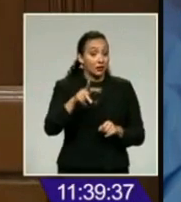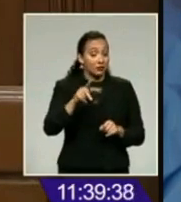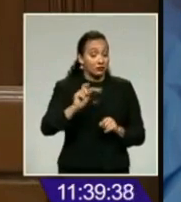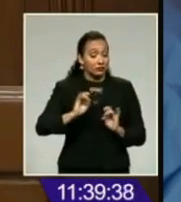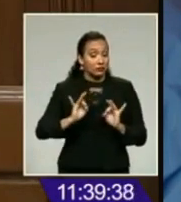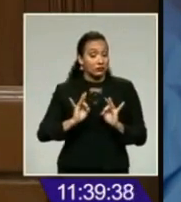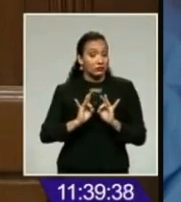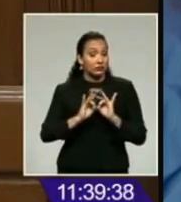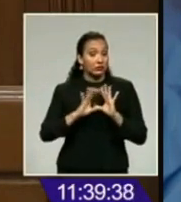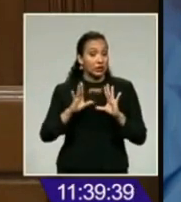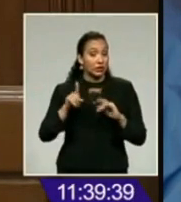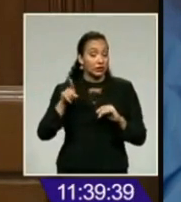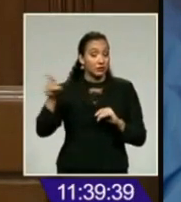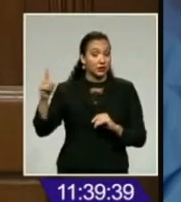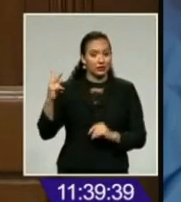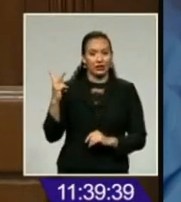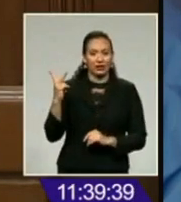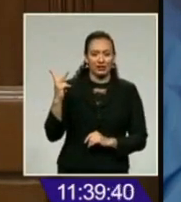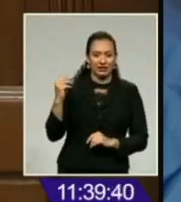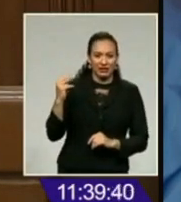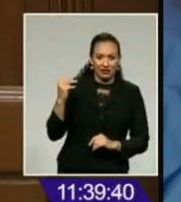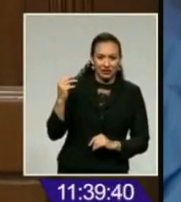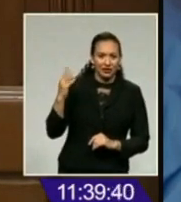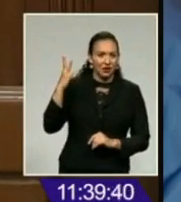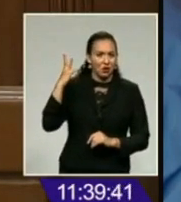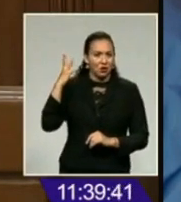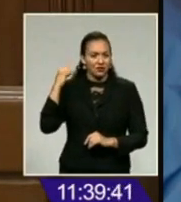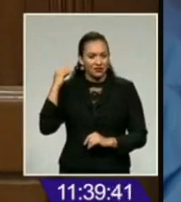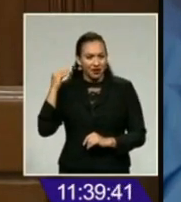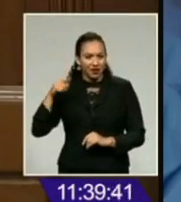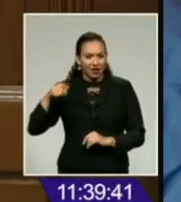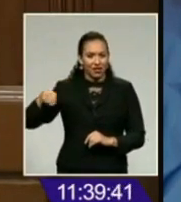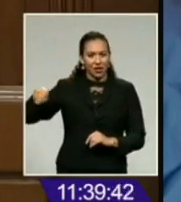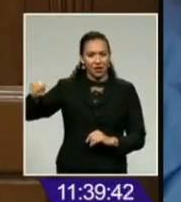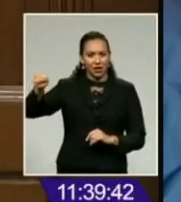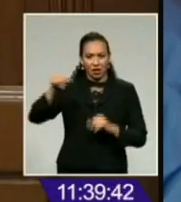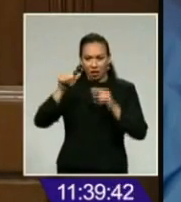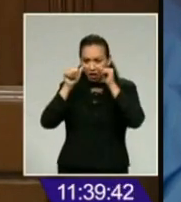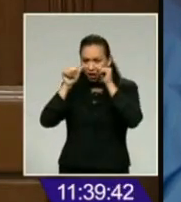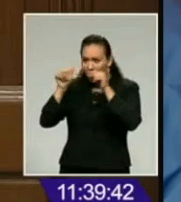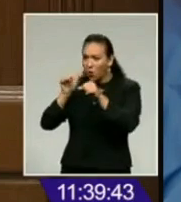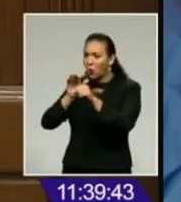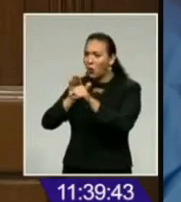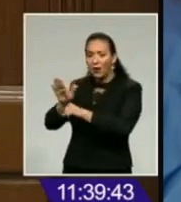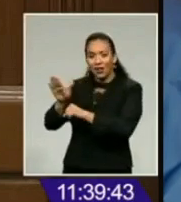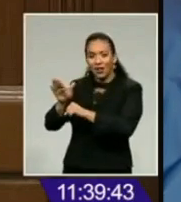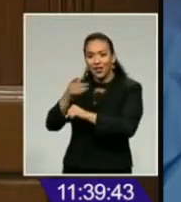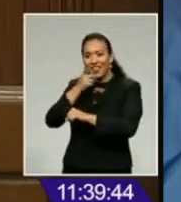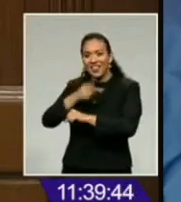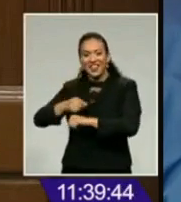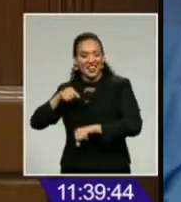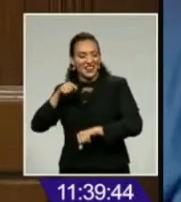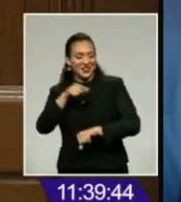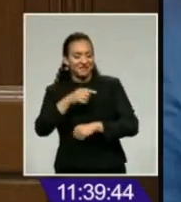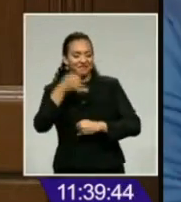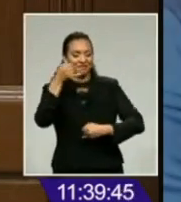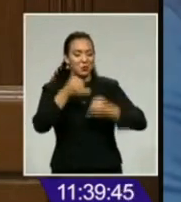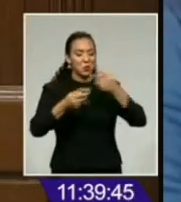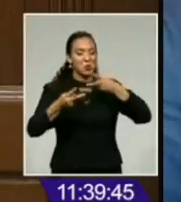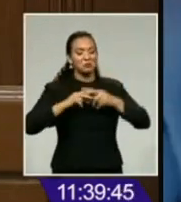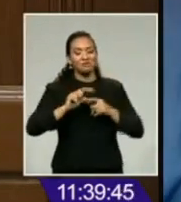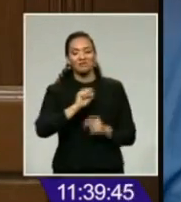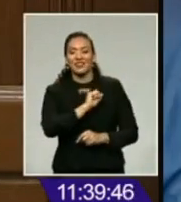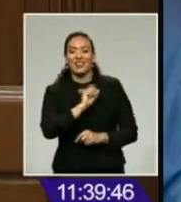los medios oficiales se enfocaron en la anulación de la independencia judicial y el